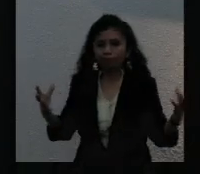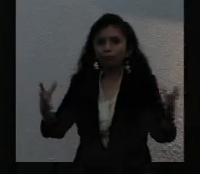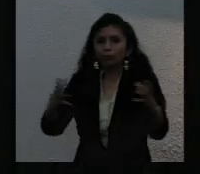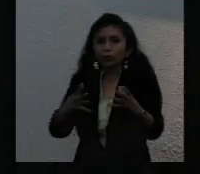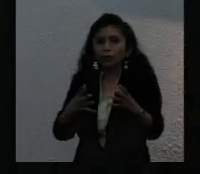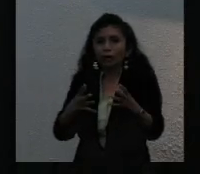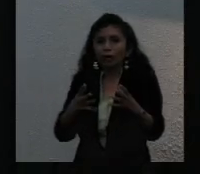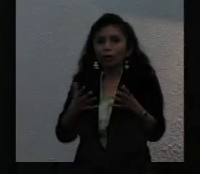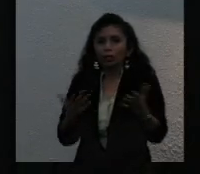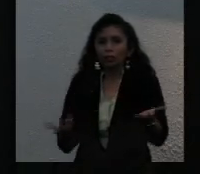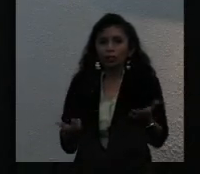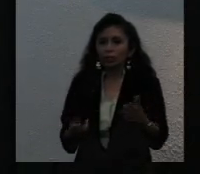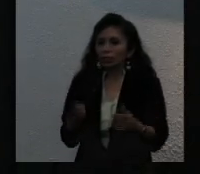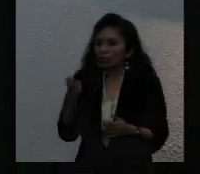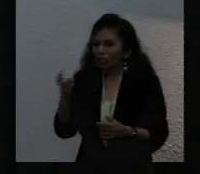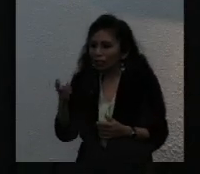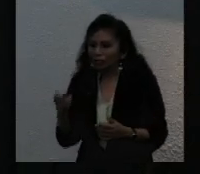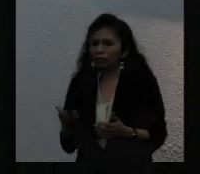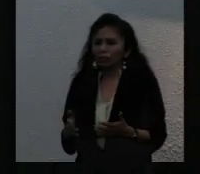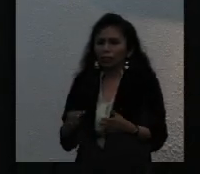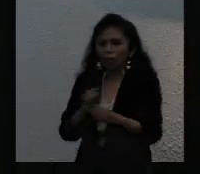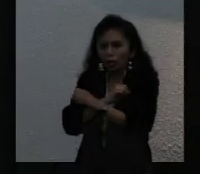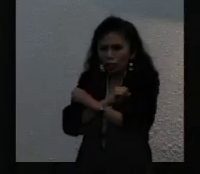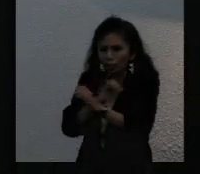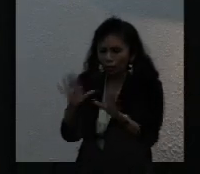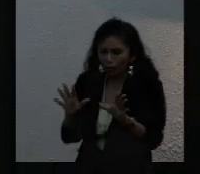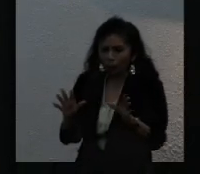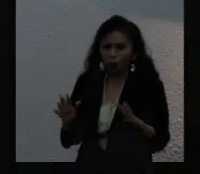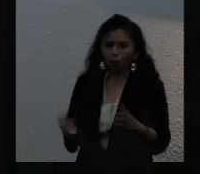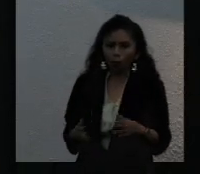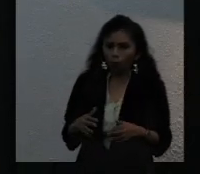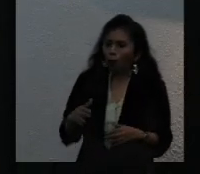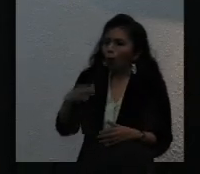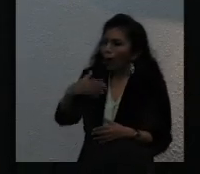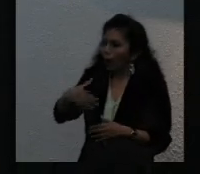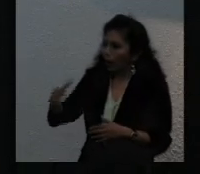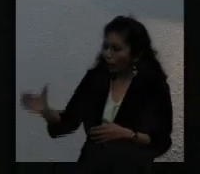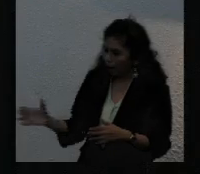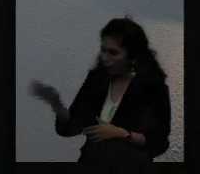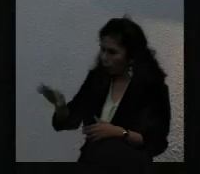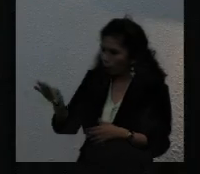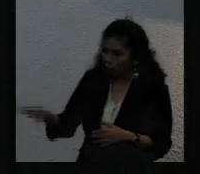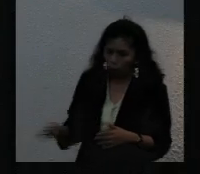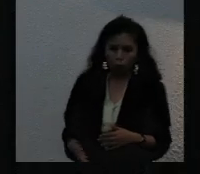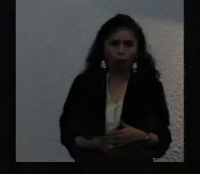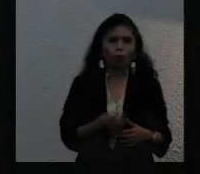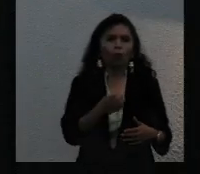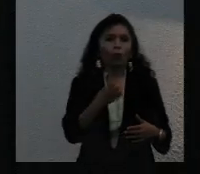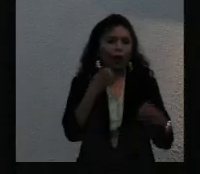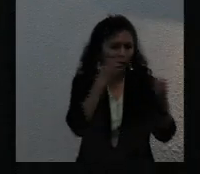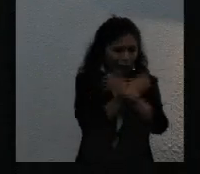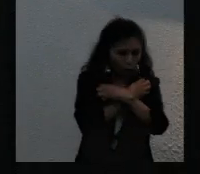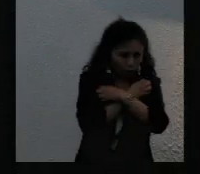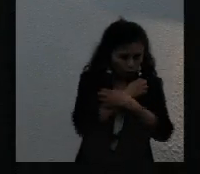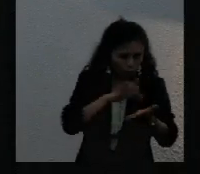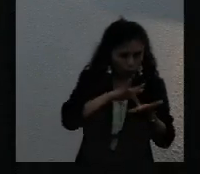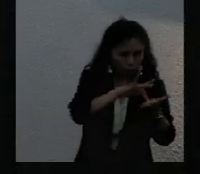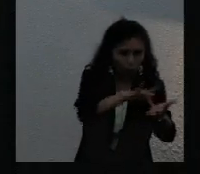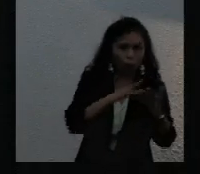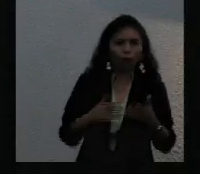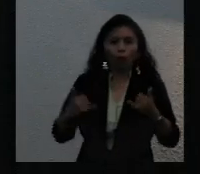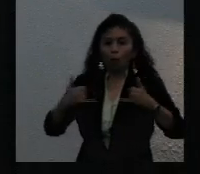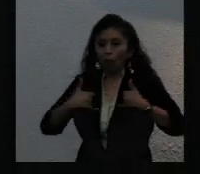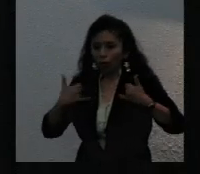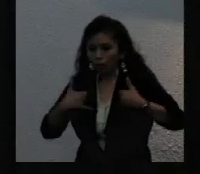en mastógrafos, finanzas sanas, apoyo al campo, aulas escolares, nuevas profesiones para los